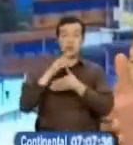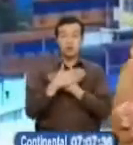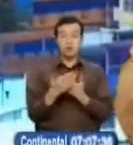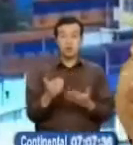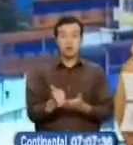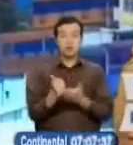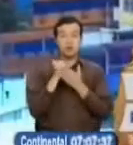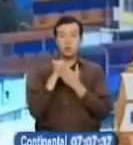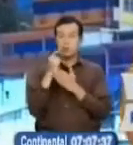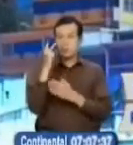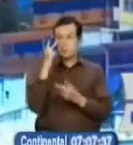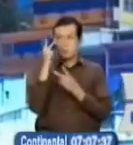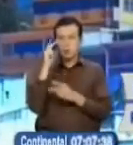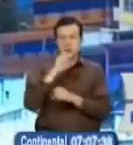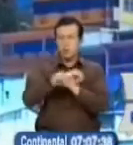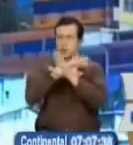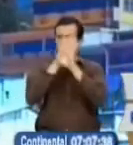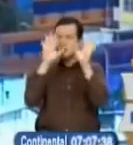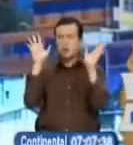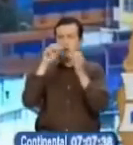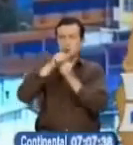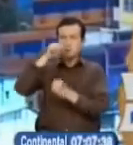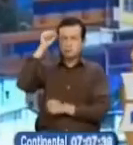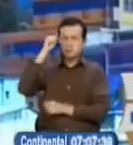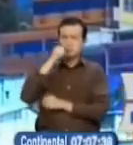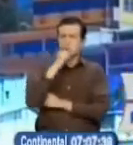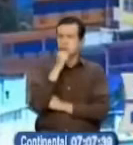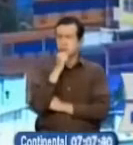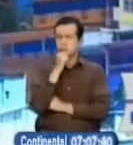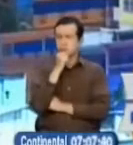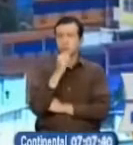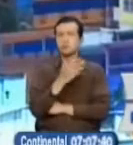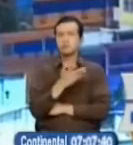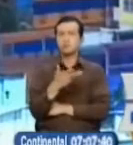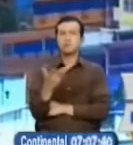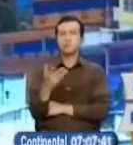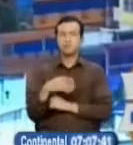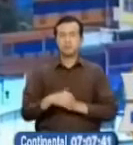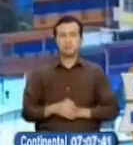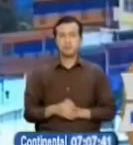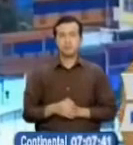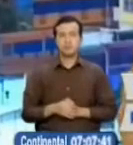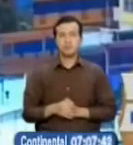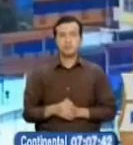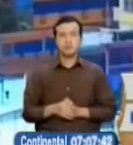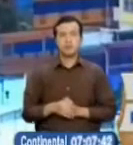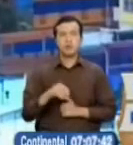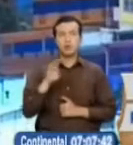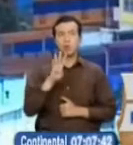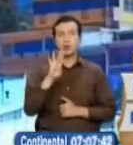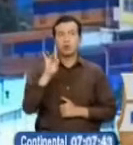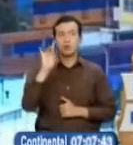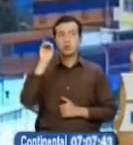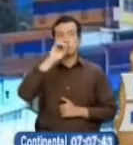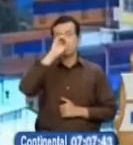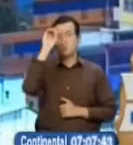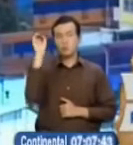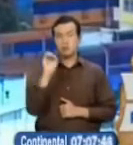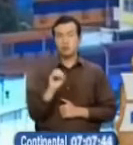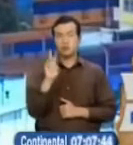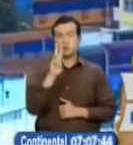clara radiografía para responder este tipo de preguntas, habla que de ese 48%,